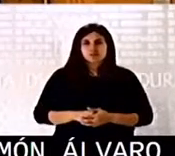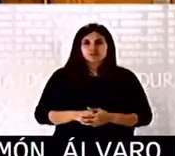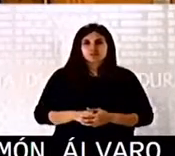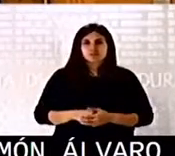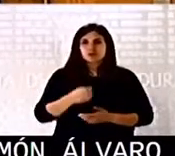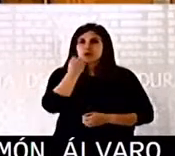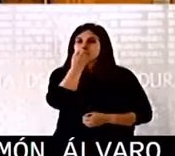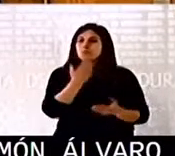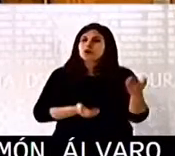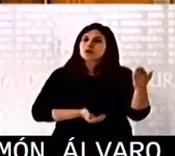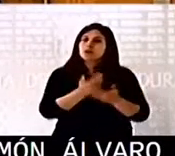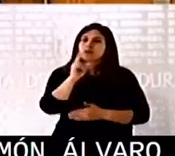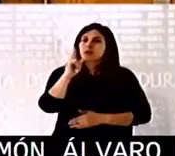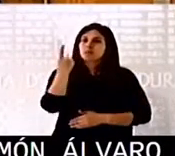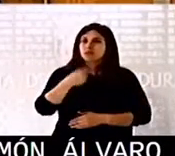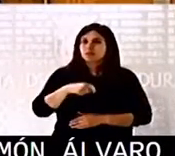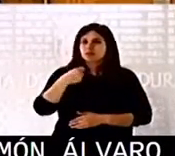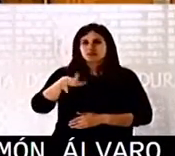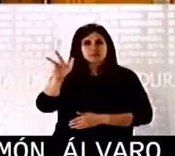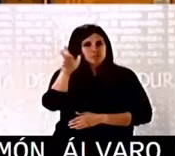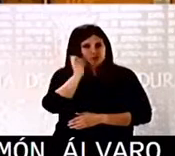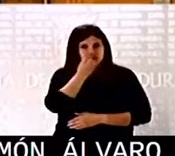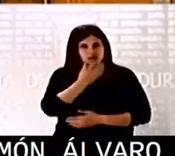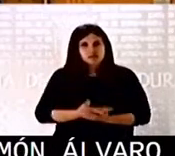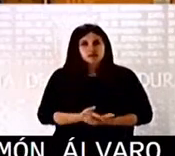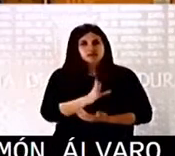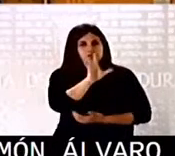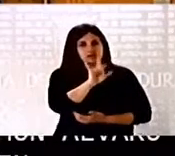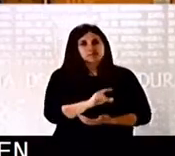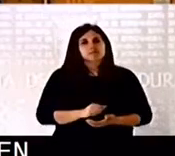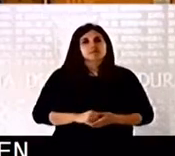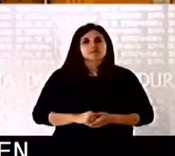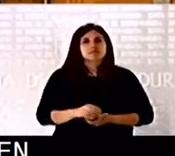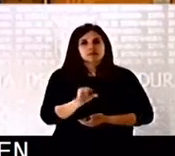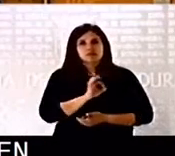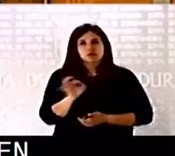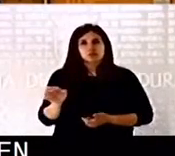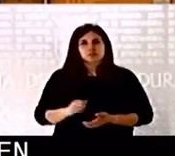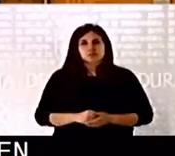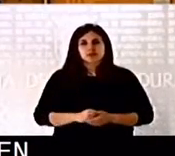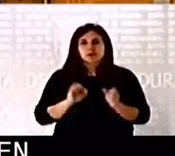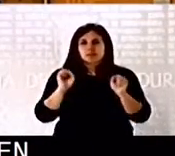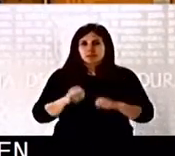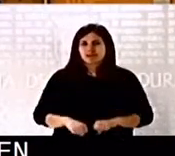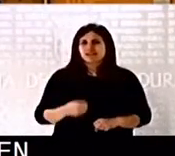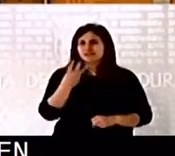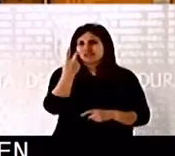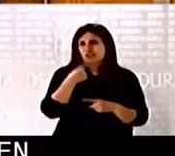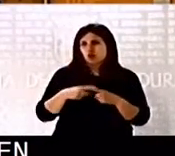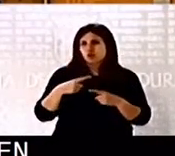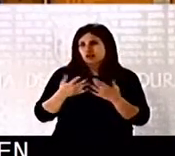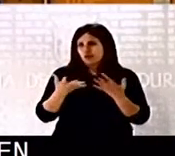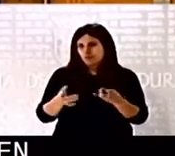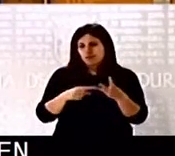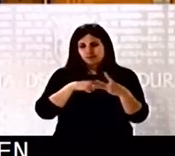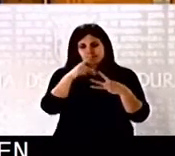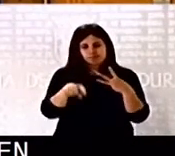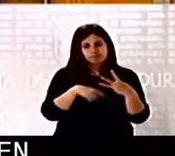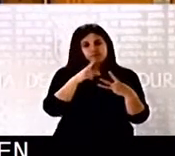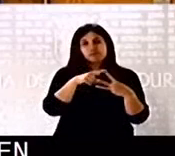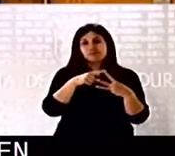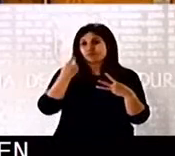Buenos días, vicepresidente. ¿Se me escucha bien? Sí. Perfectamente. Vale. Bueno, pues tres cosas rápidas. Al hilo de esto que